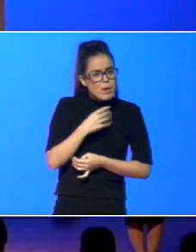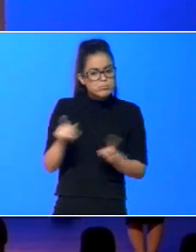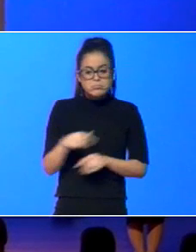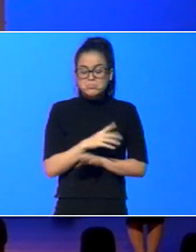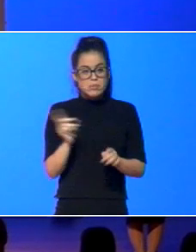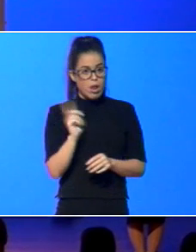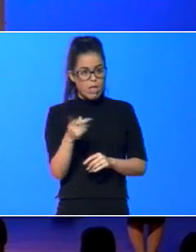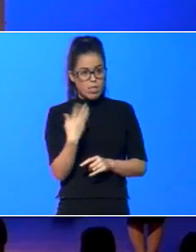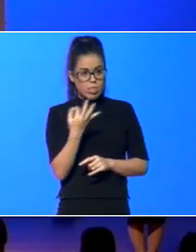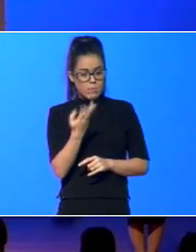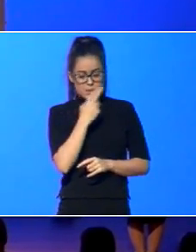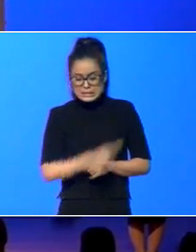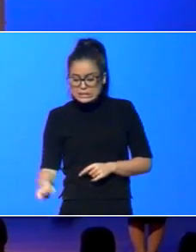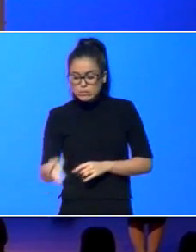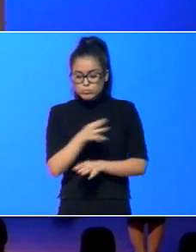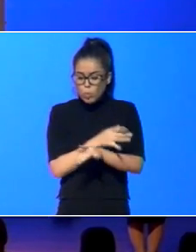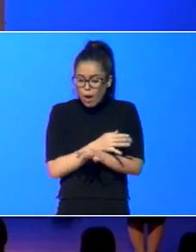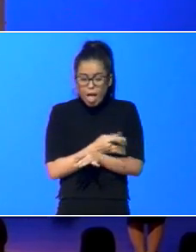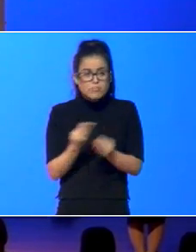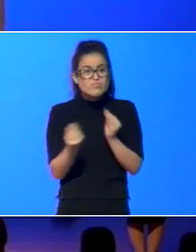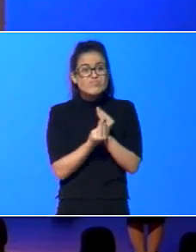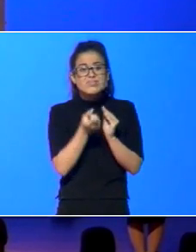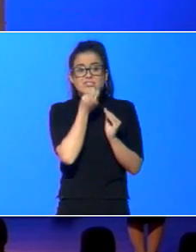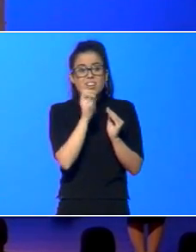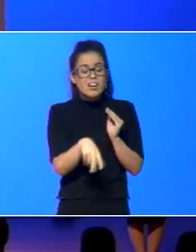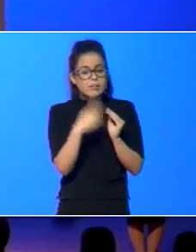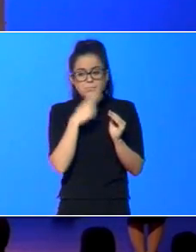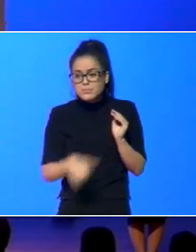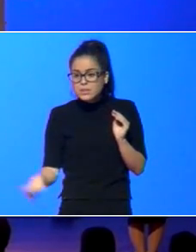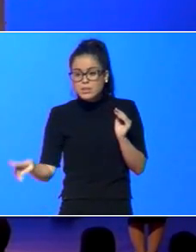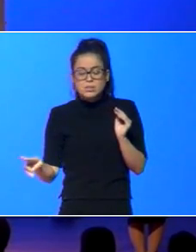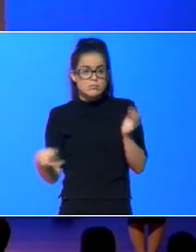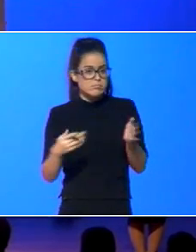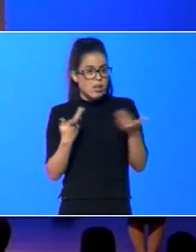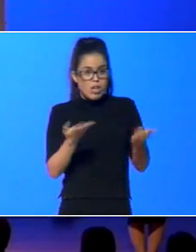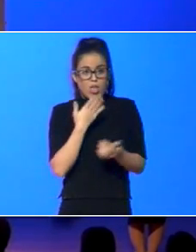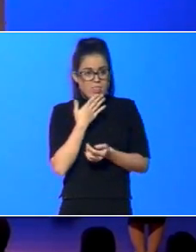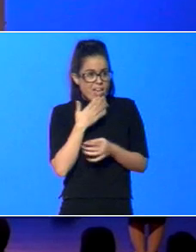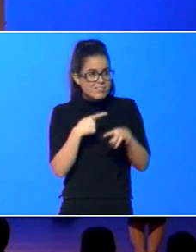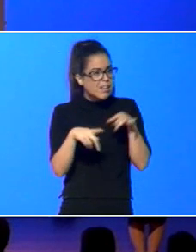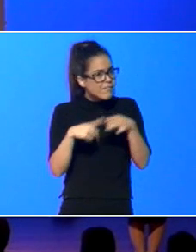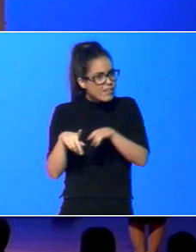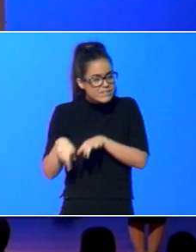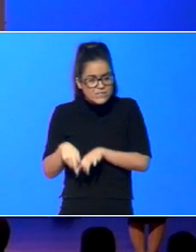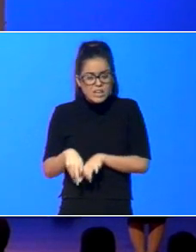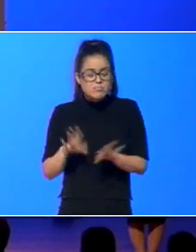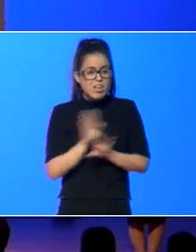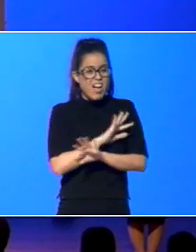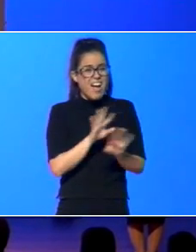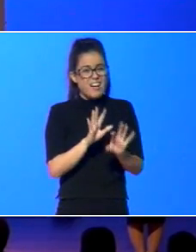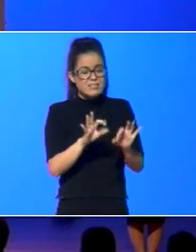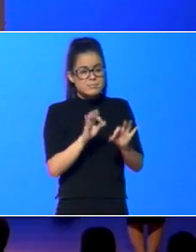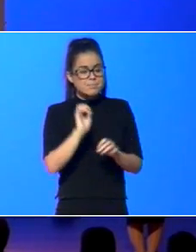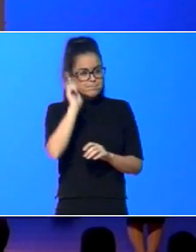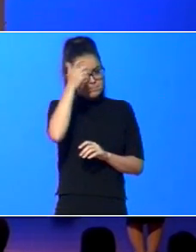estar con los niños, y los niños de las mismas edades tienen que estar con los niños de las mismas edades. Y esto es un poco el concepto de